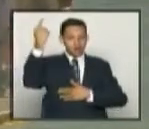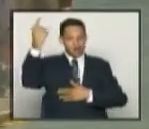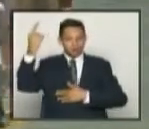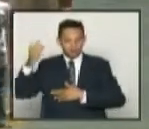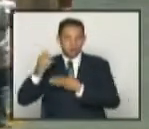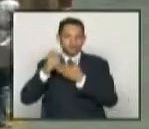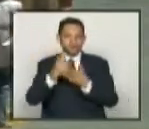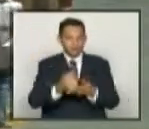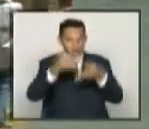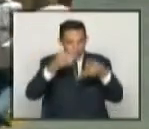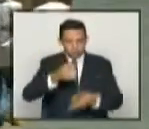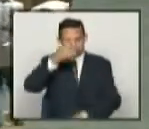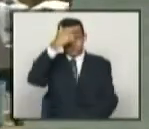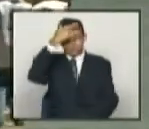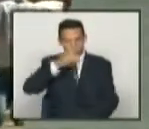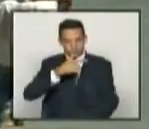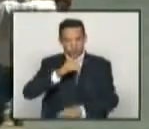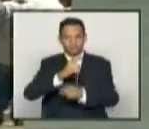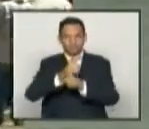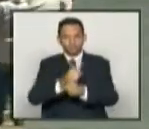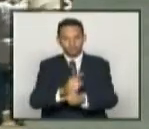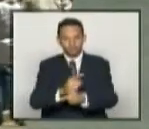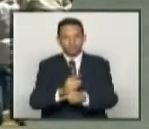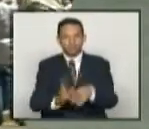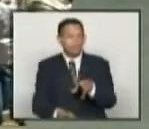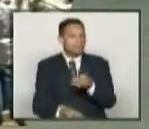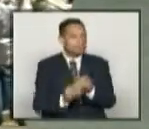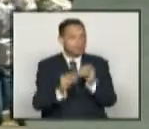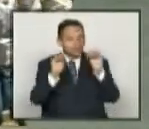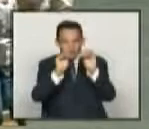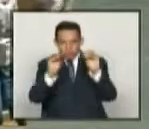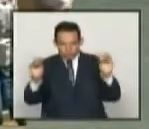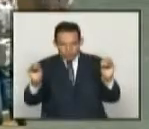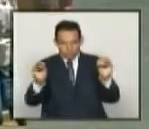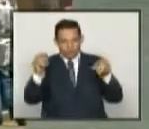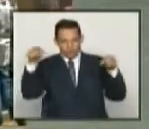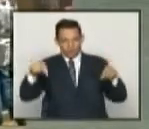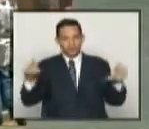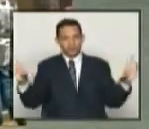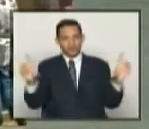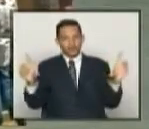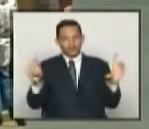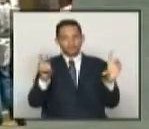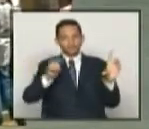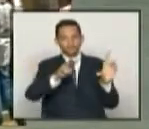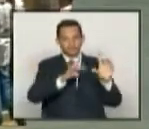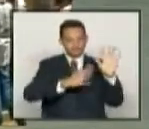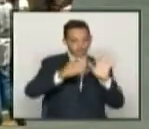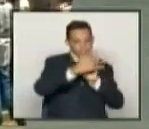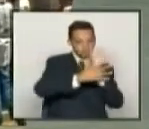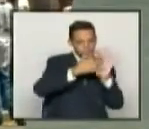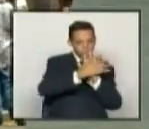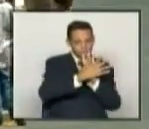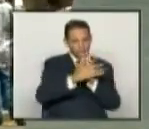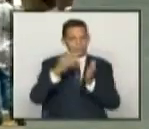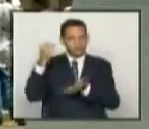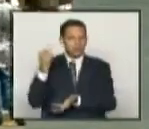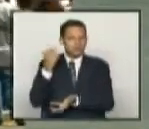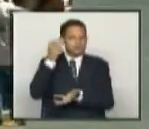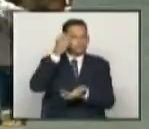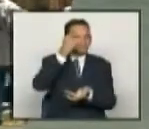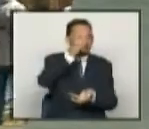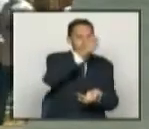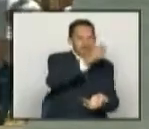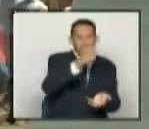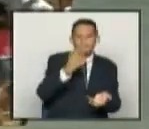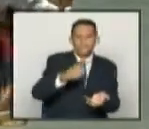gobernación. Yo recuerdo a los televidentes que los combos de maquinaria amarilla que estaba hablando del alcalde, pues